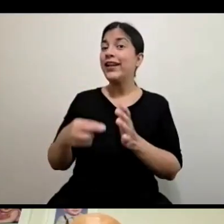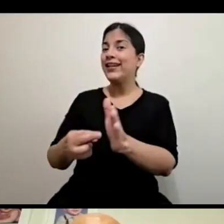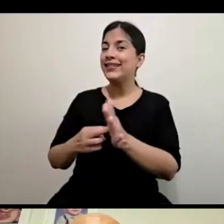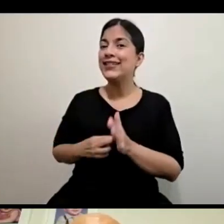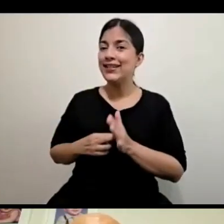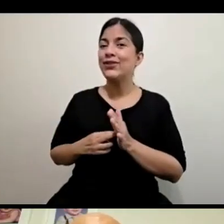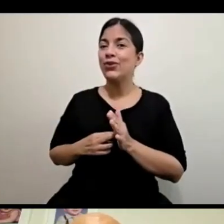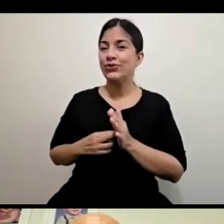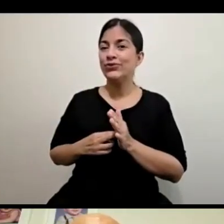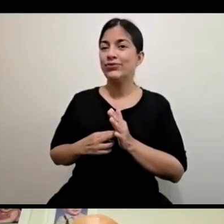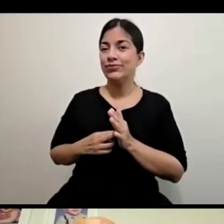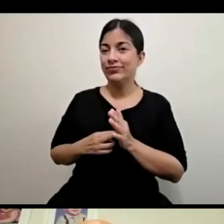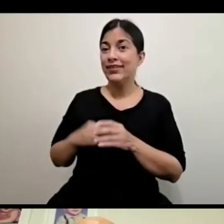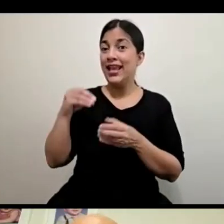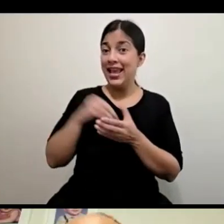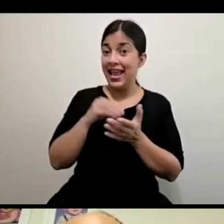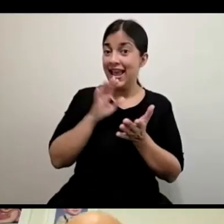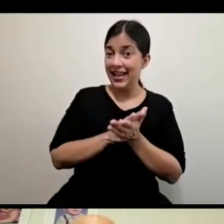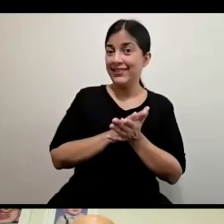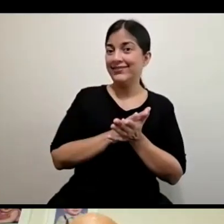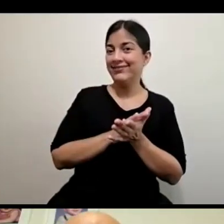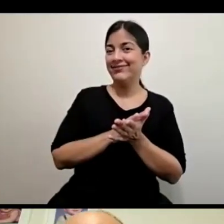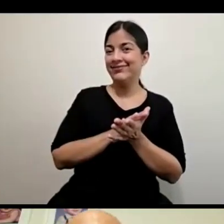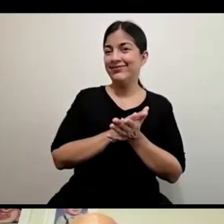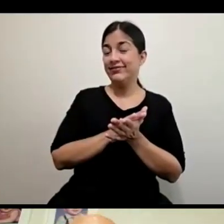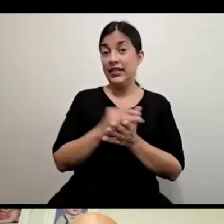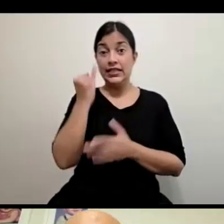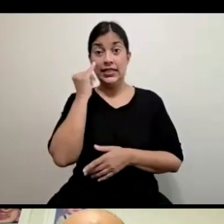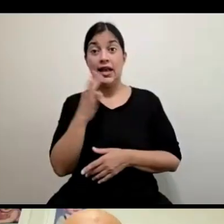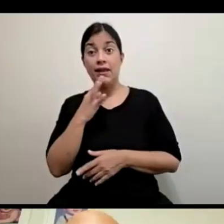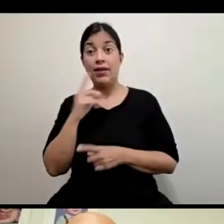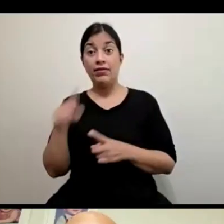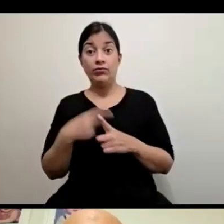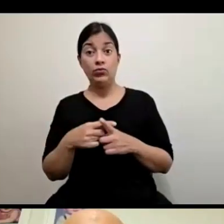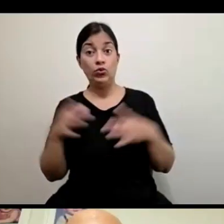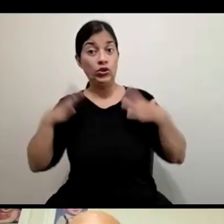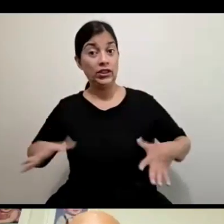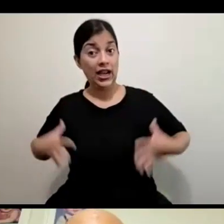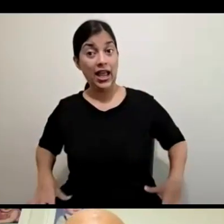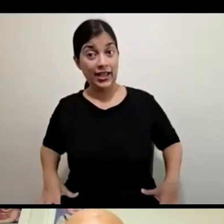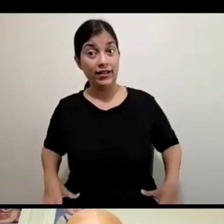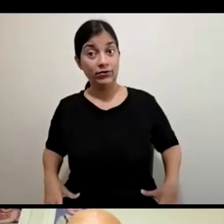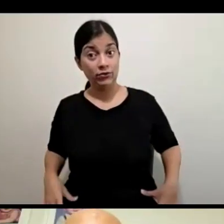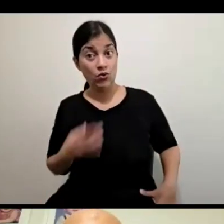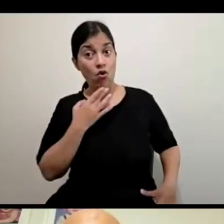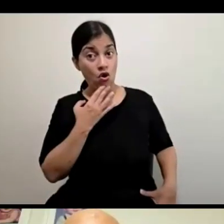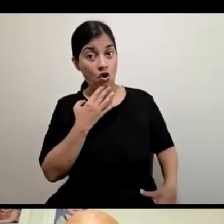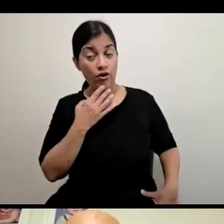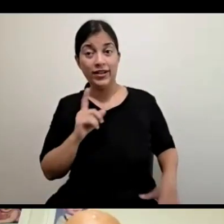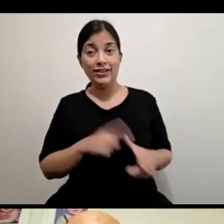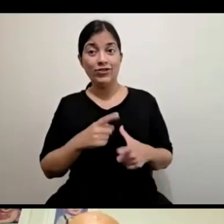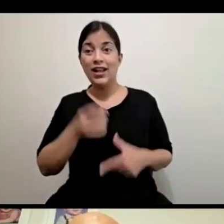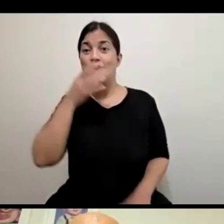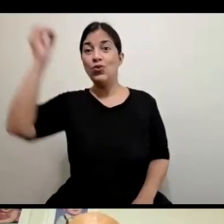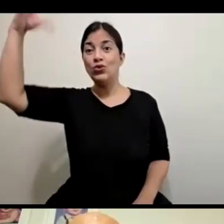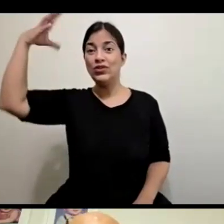estaban intrínsecos en el texto. Si hablaban del traje tal color, pues ella hacía el traje de tal color y cuando le metían luces, el traje